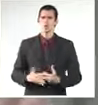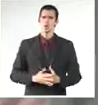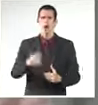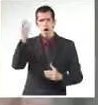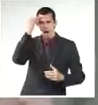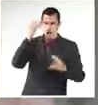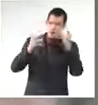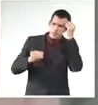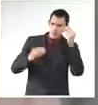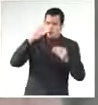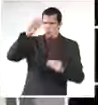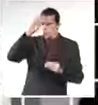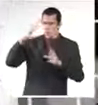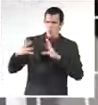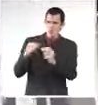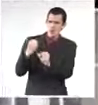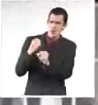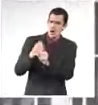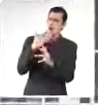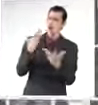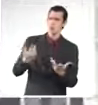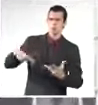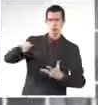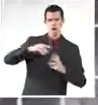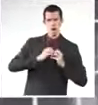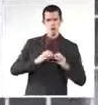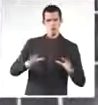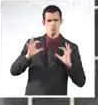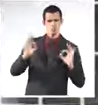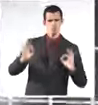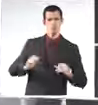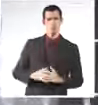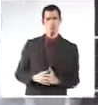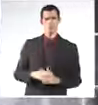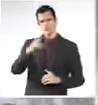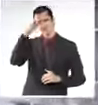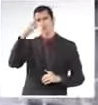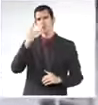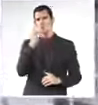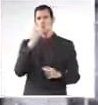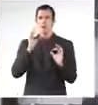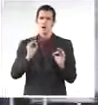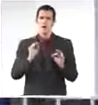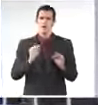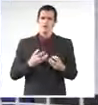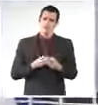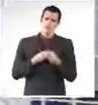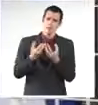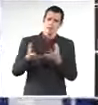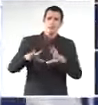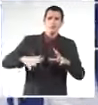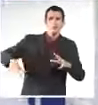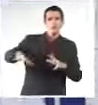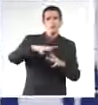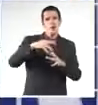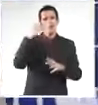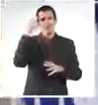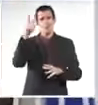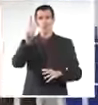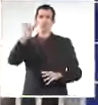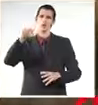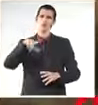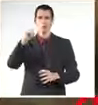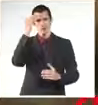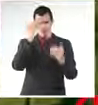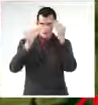y ser el ejemplo que son. Envían dominicanos mensajes de solidaridad al pueblo cubano en ocasión del aniversario 69